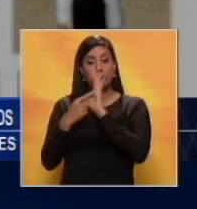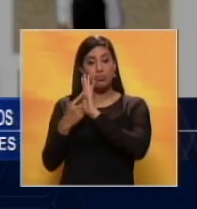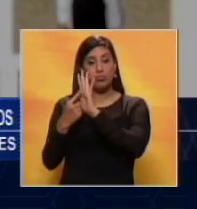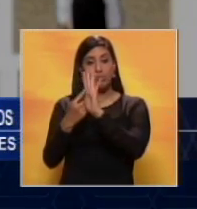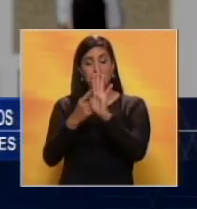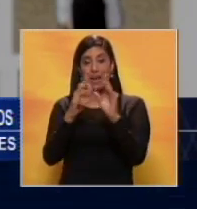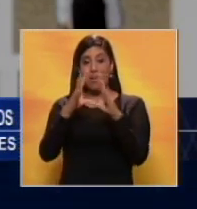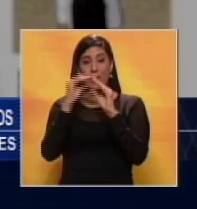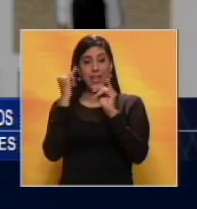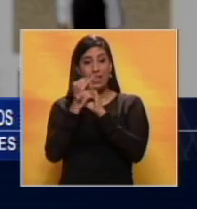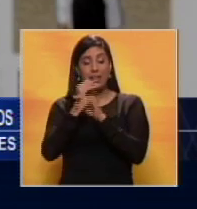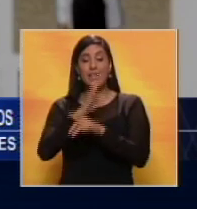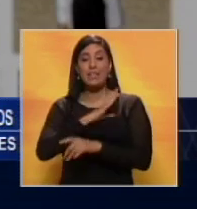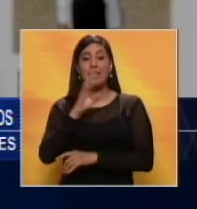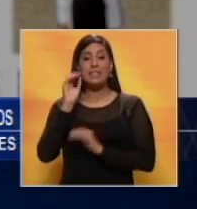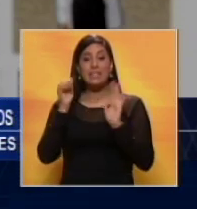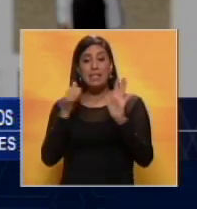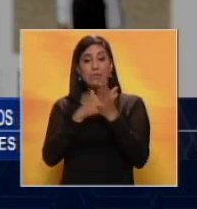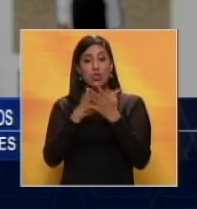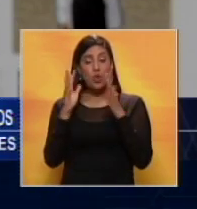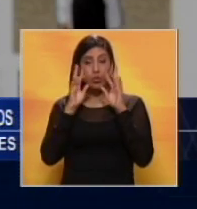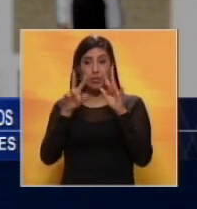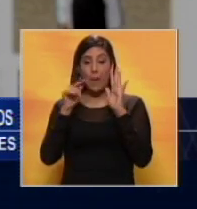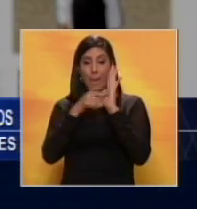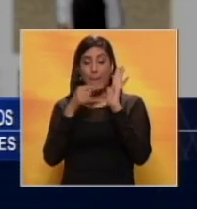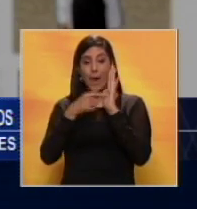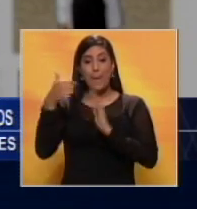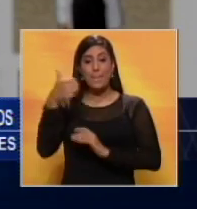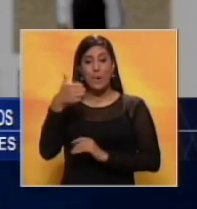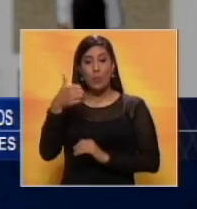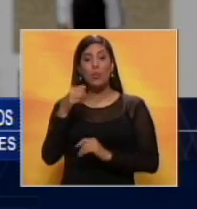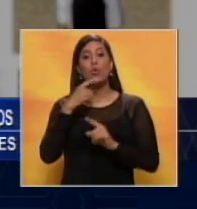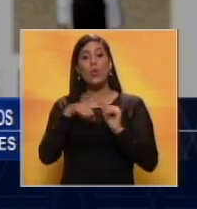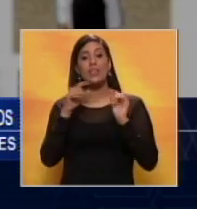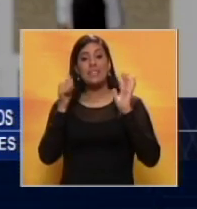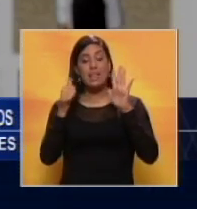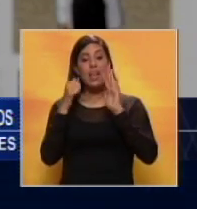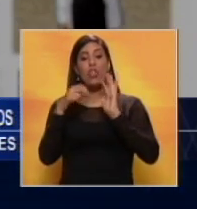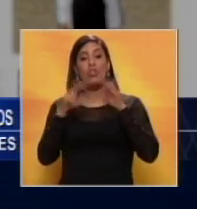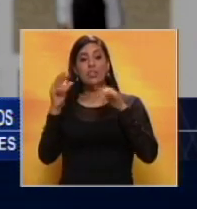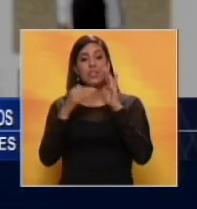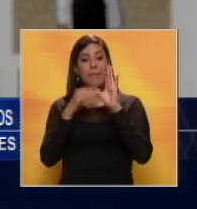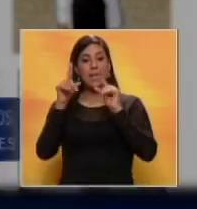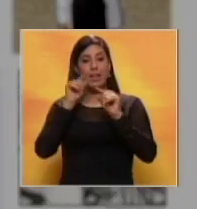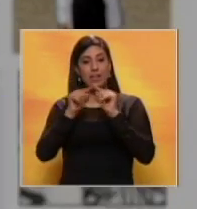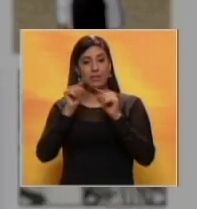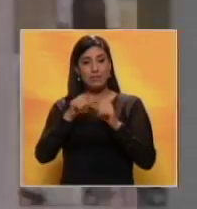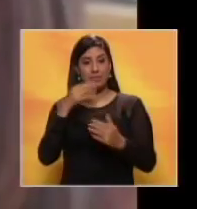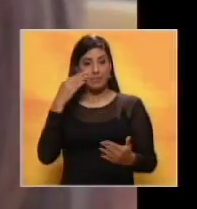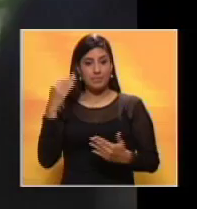volvió viral de inmediato y ya cuenta con 6 millones de likes y 612 mil comentarios.